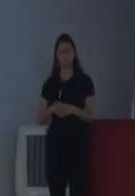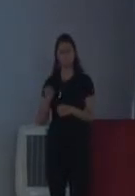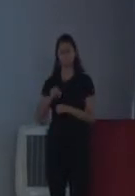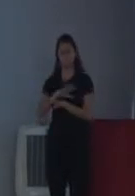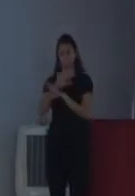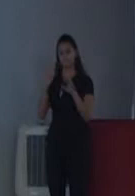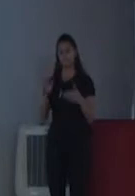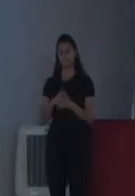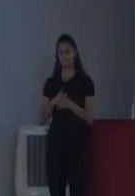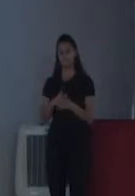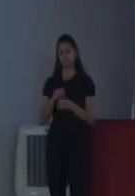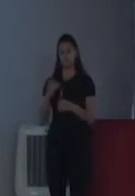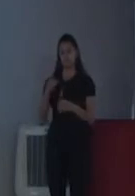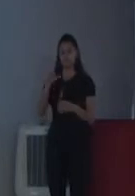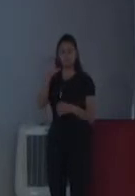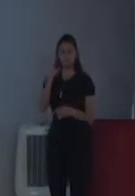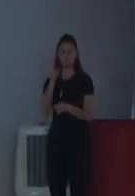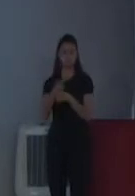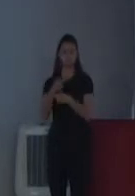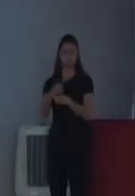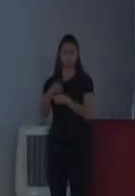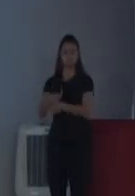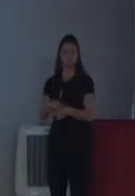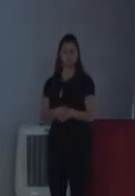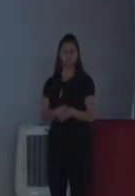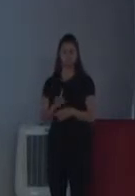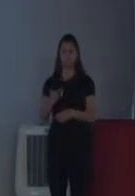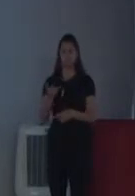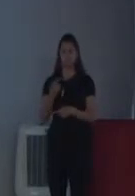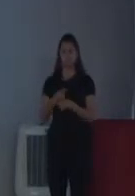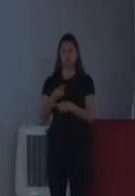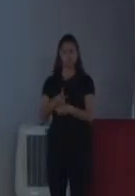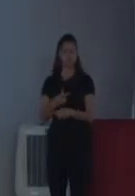Claro, y se está cumpliendo de hecho,